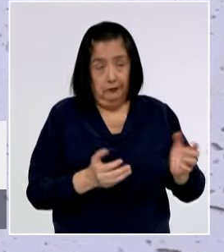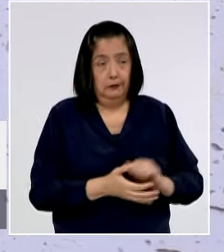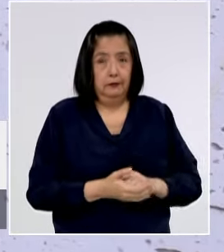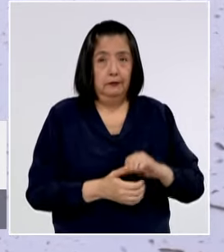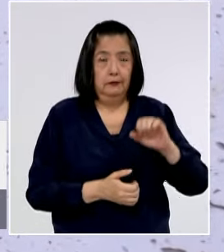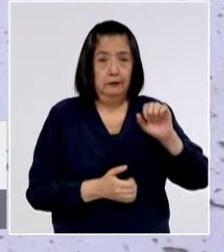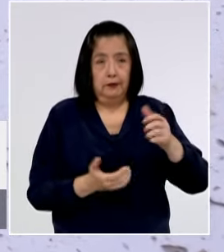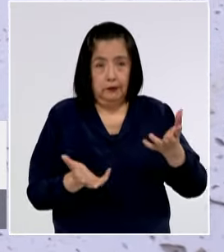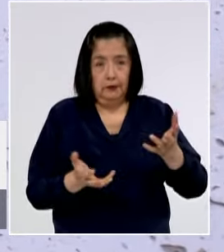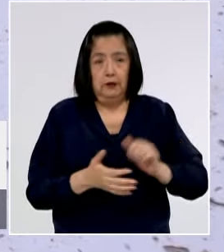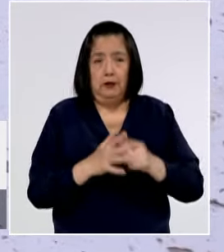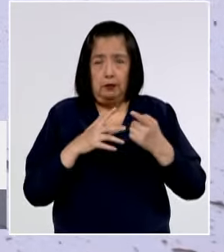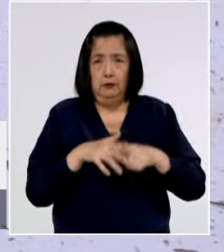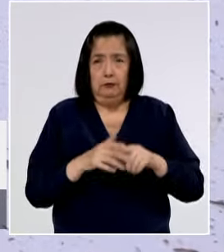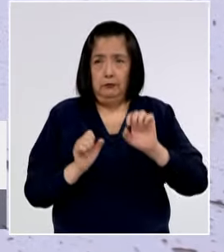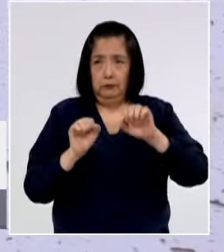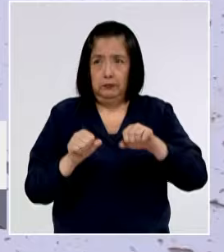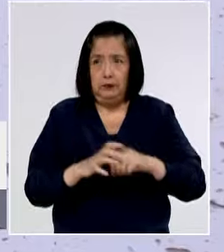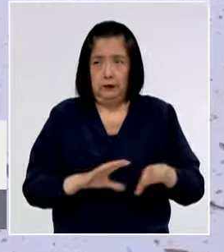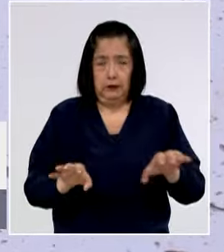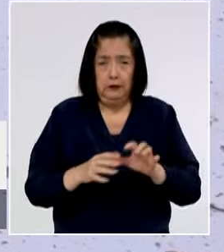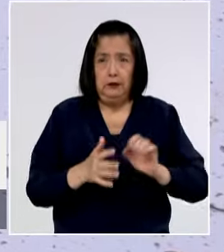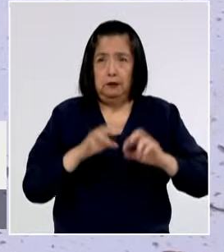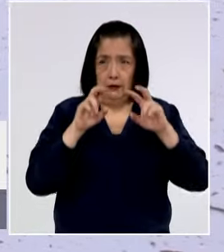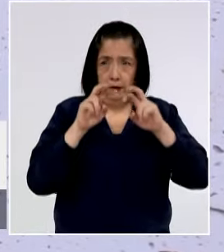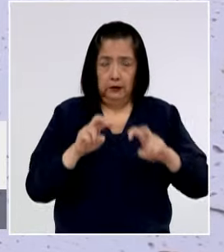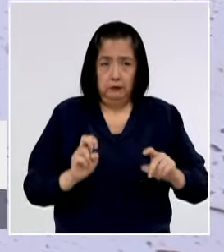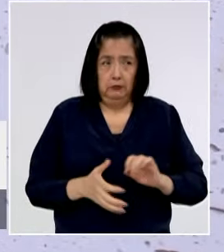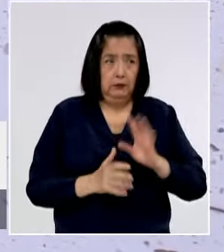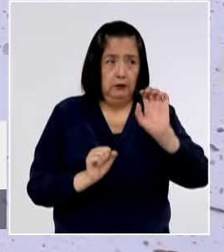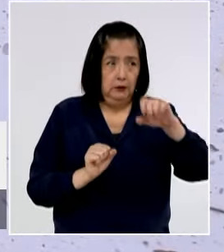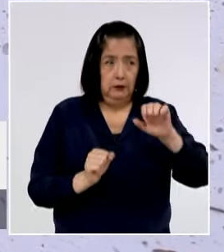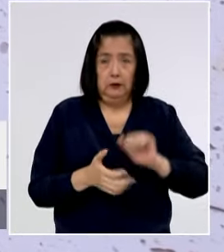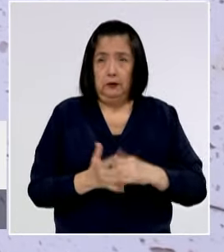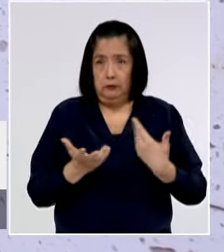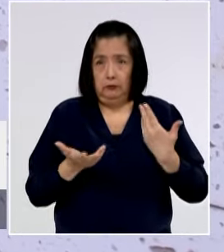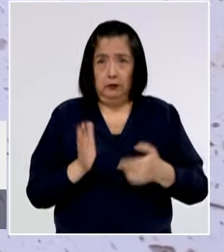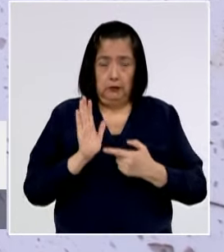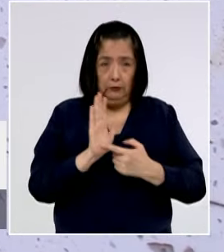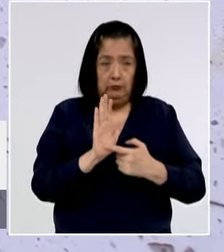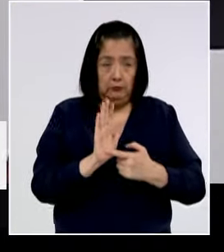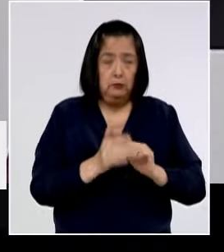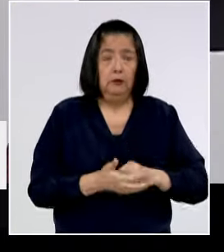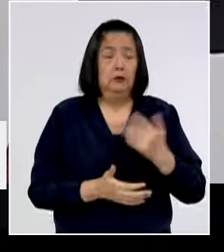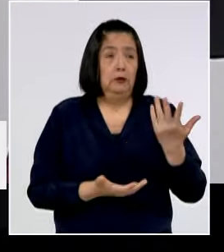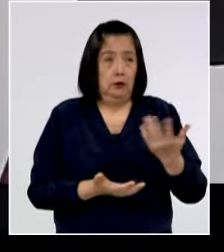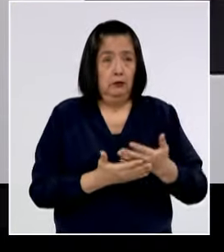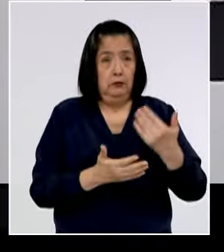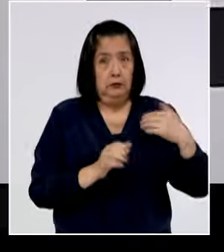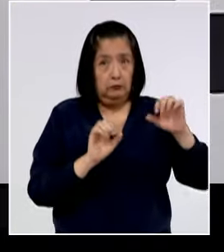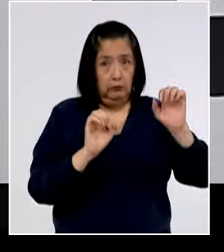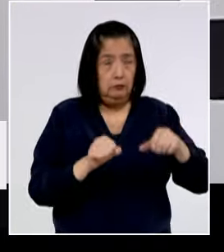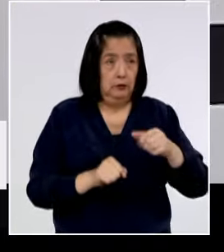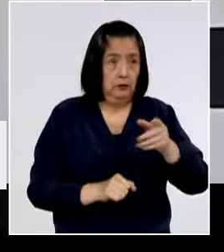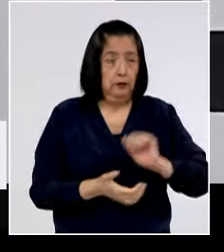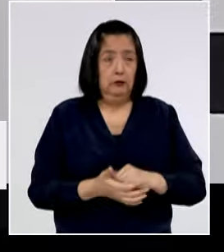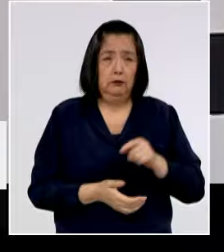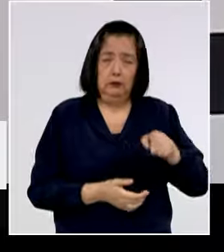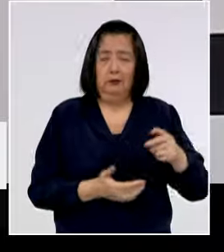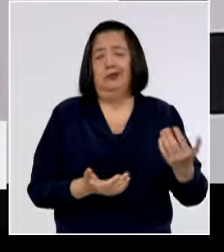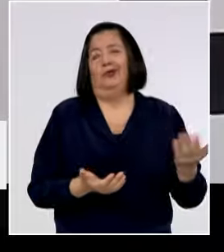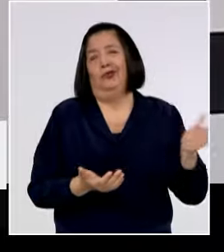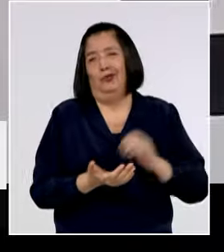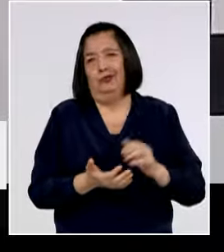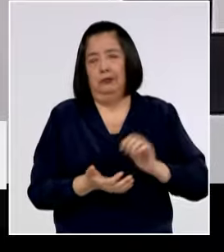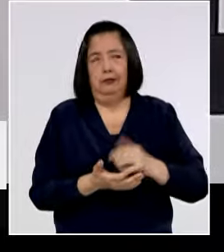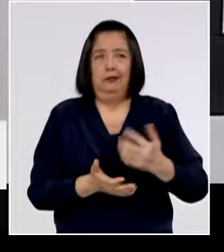que comiencen a realizar este investigación y lo puedan este presentar lo antes posible es lamentable que este tipo de situaciones nuevamente